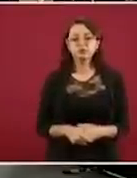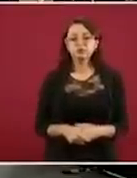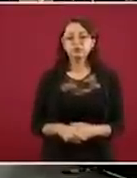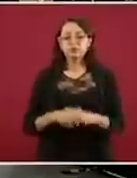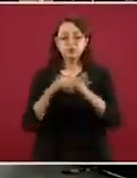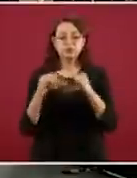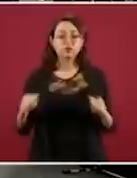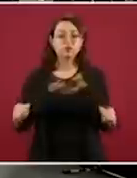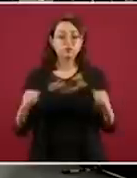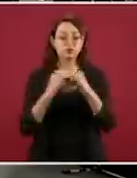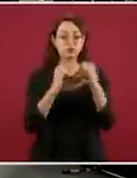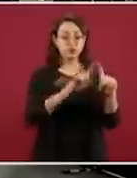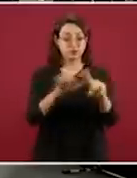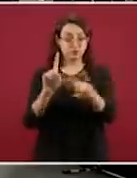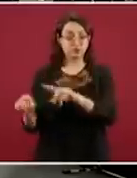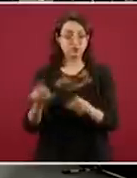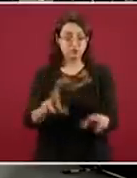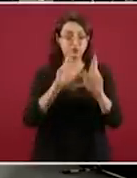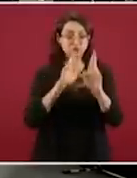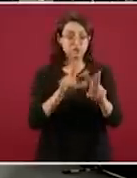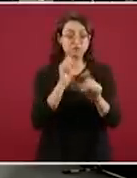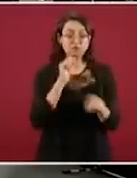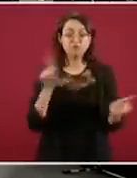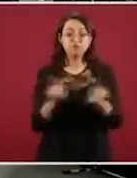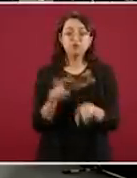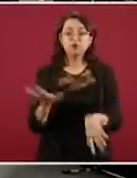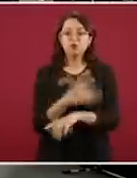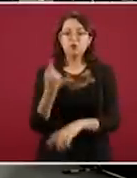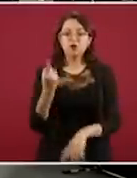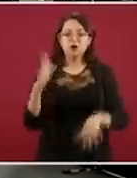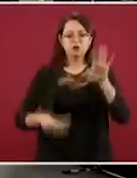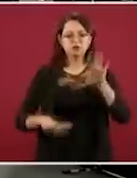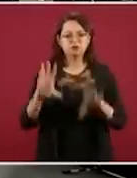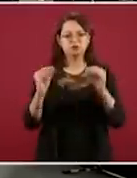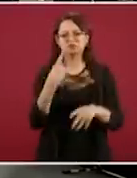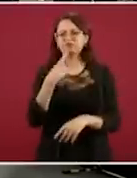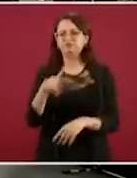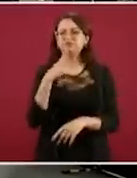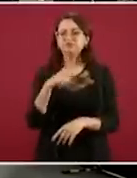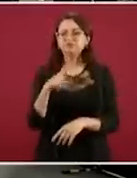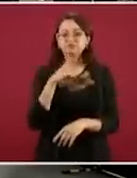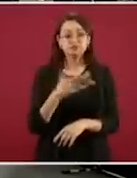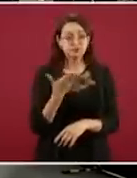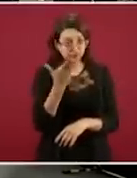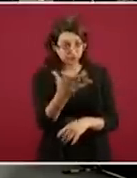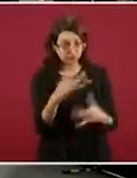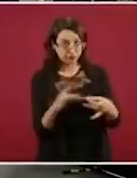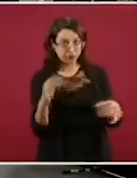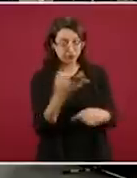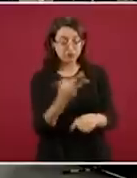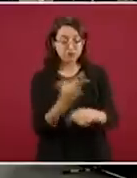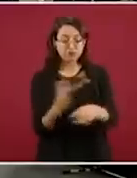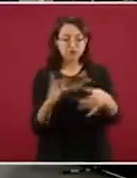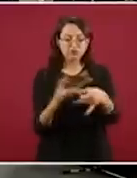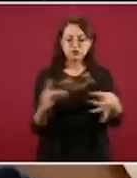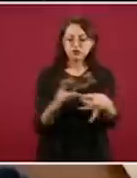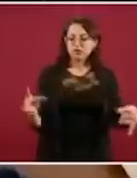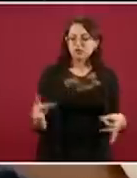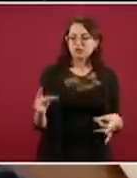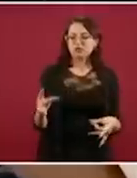porque luego hay mucha gente cuando viene la gente… Es decir, de este porcentaje que has comentado sobre las